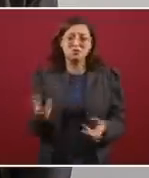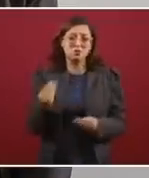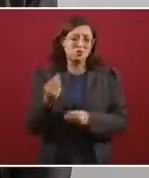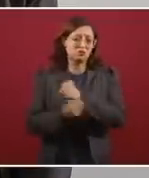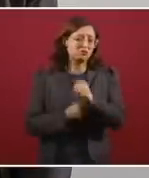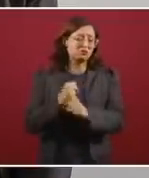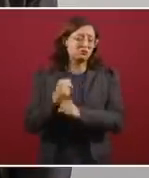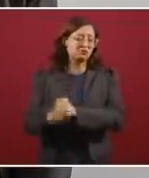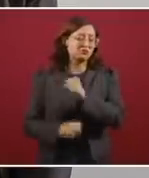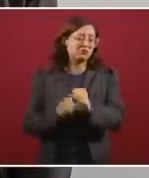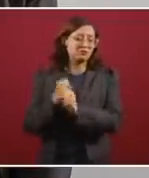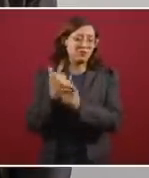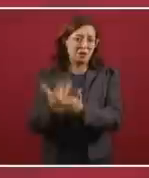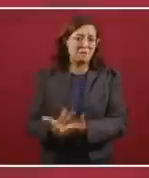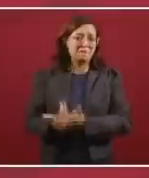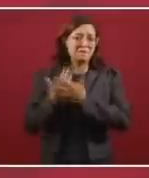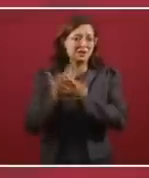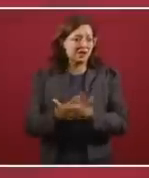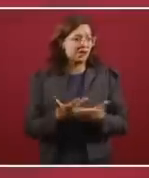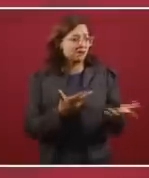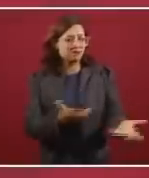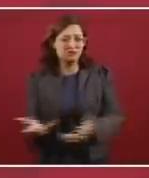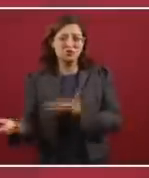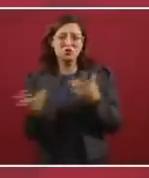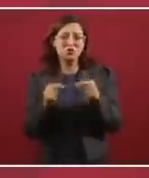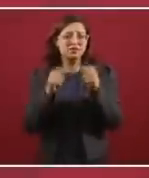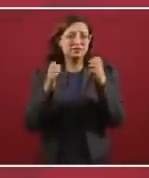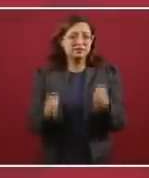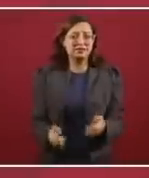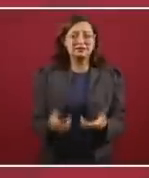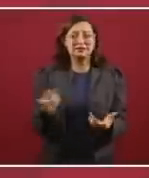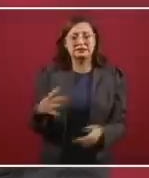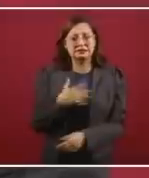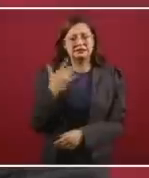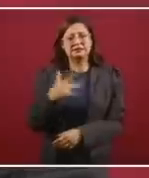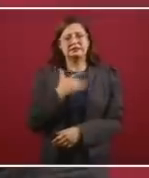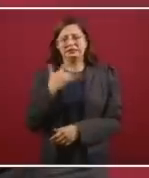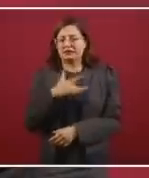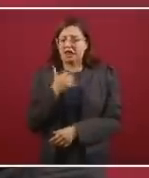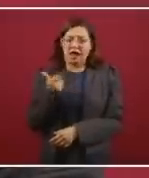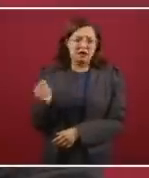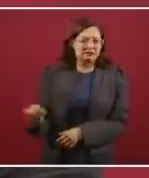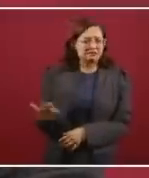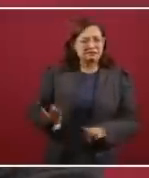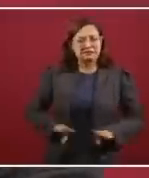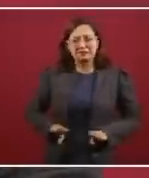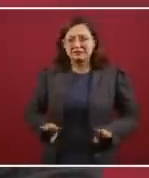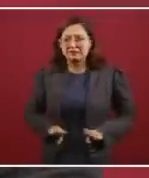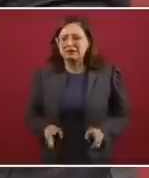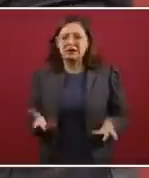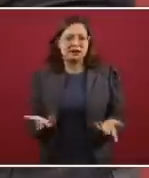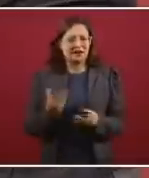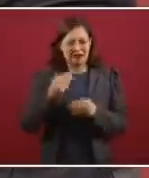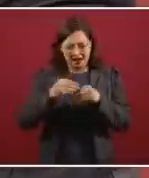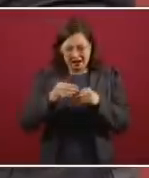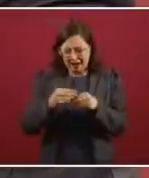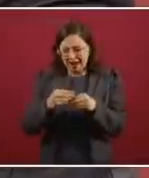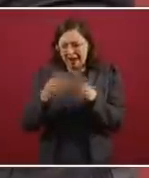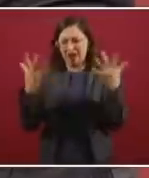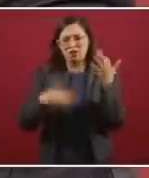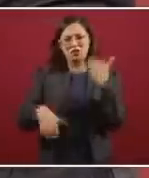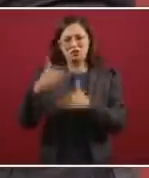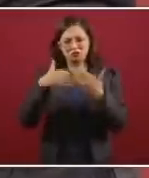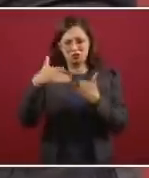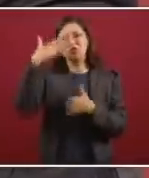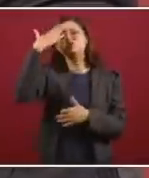años sin ellos, son los sentimientos de los padres y ya sabemos todos